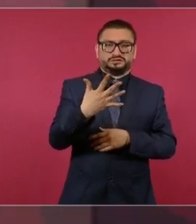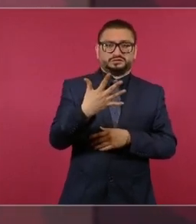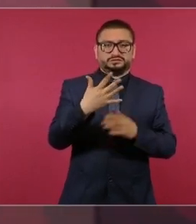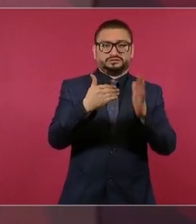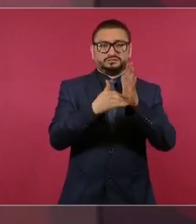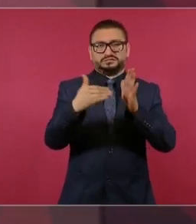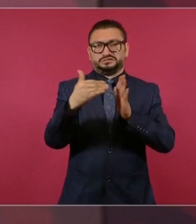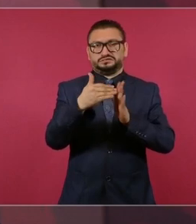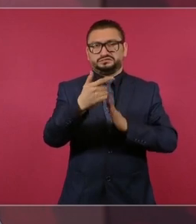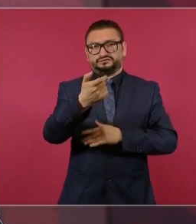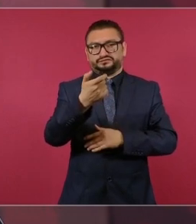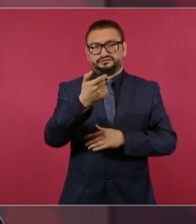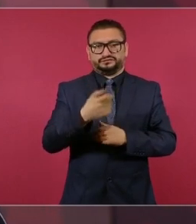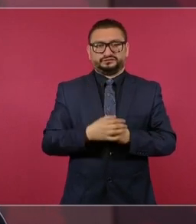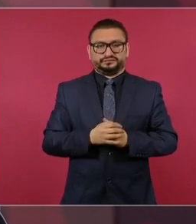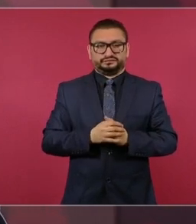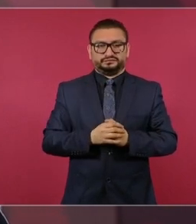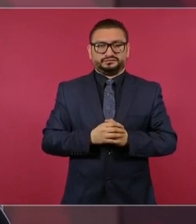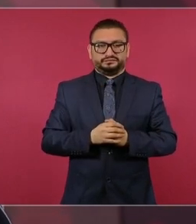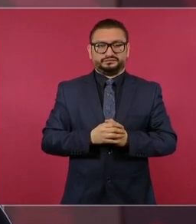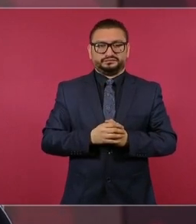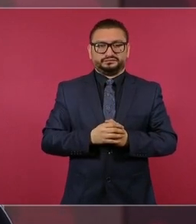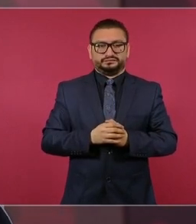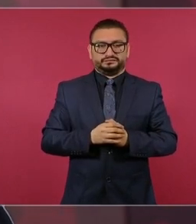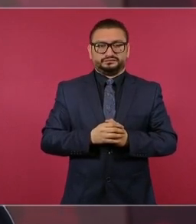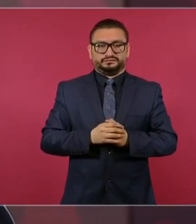3, 4, 5 millones